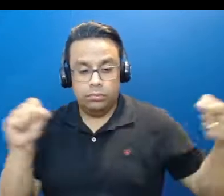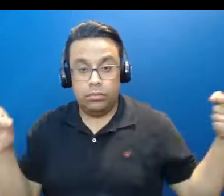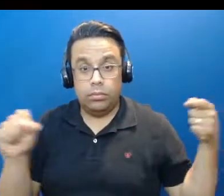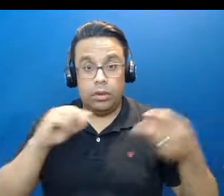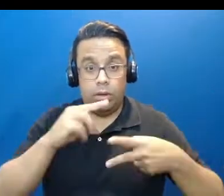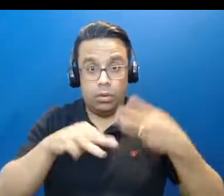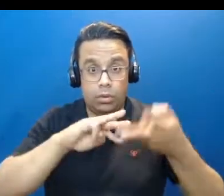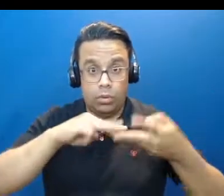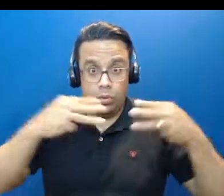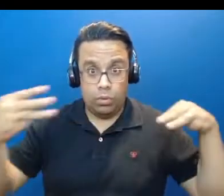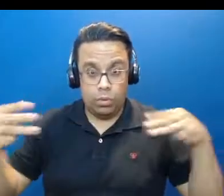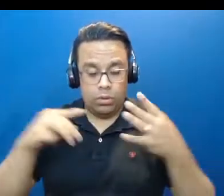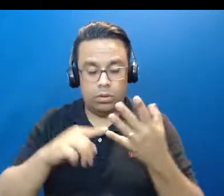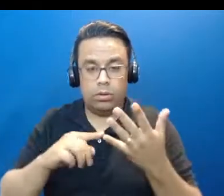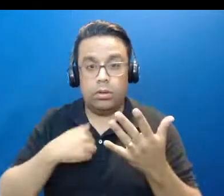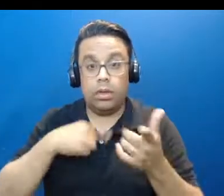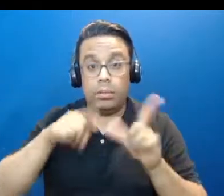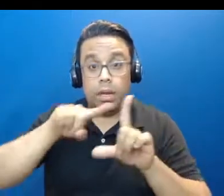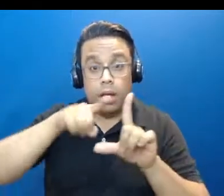diámetro, ángulo,